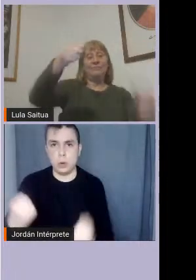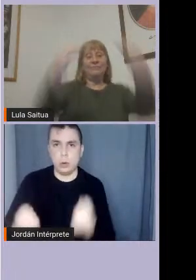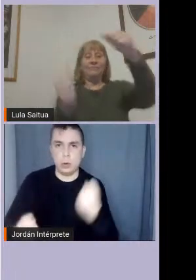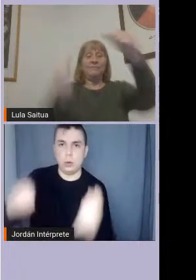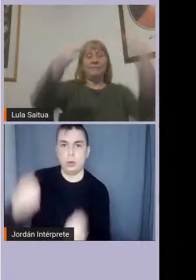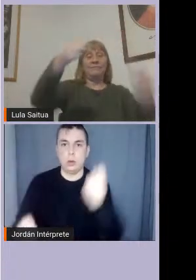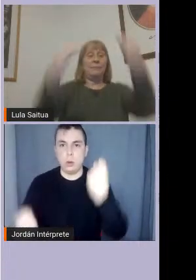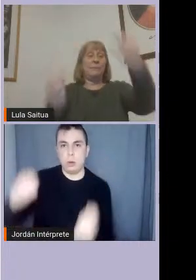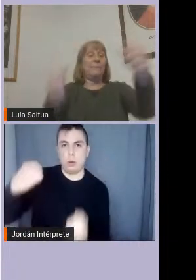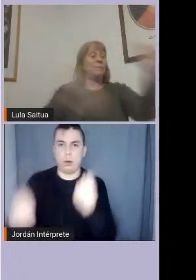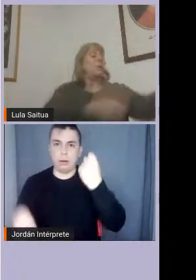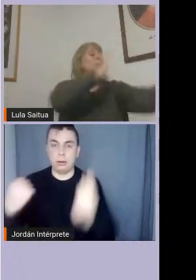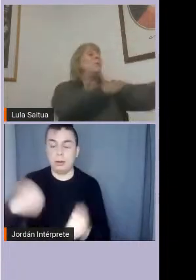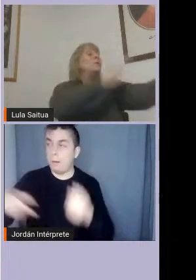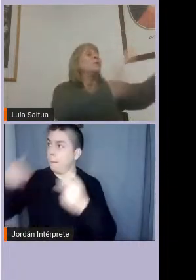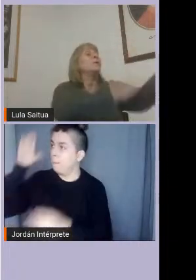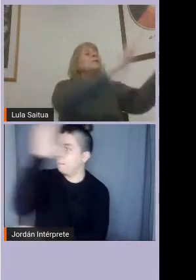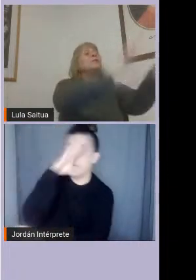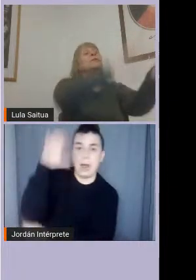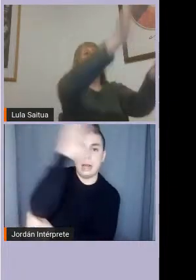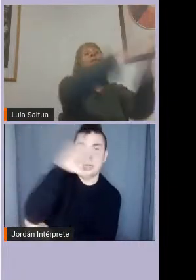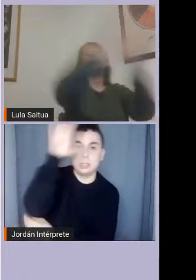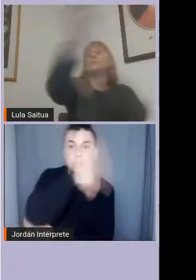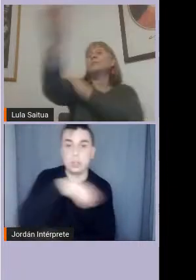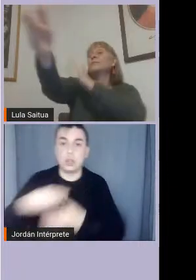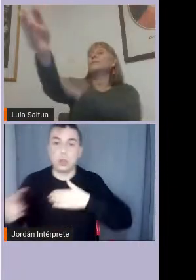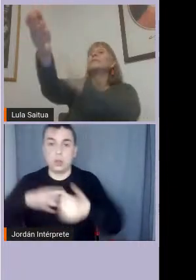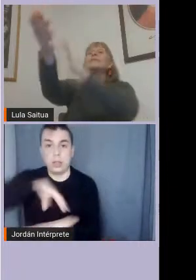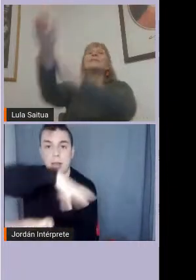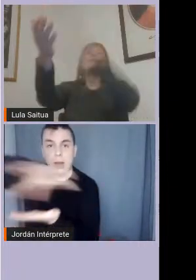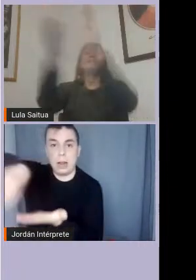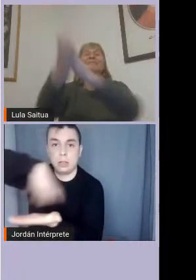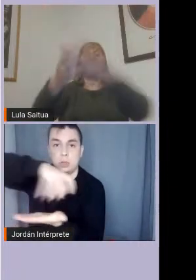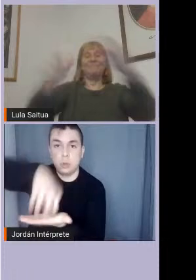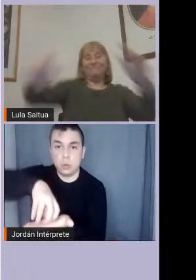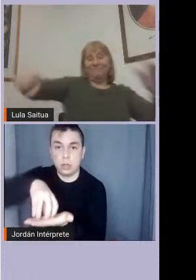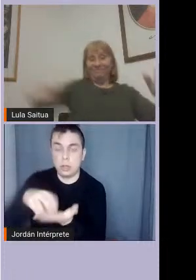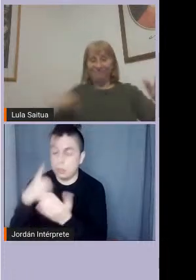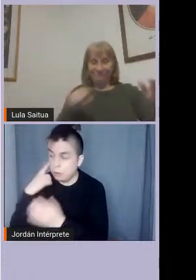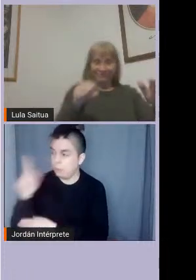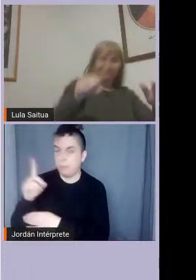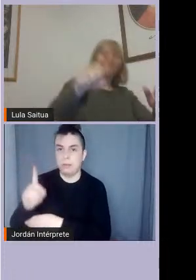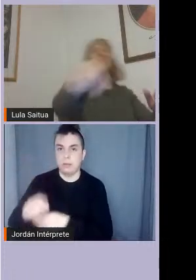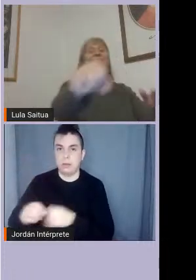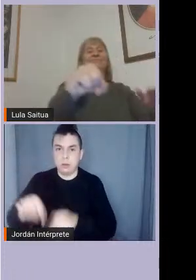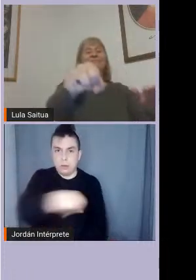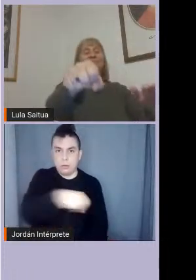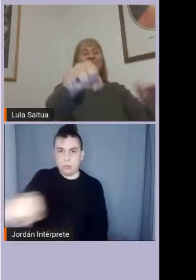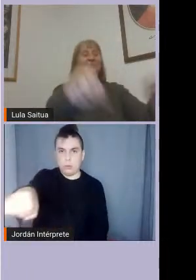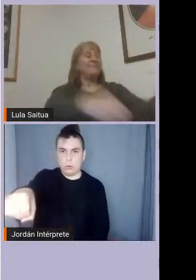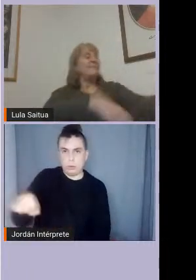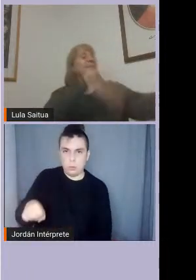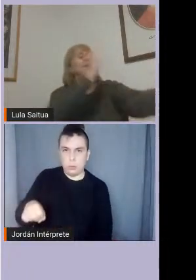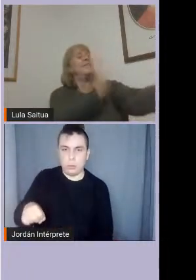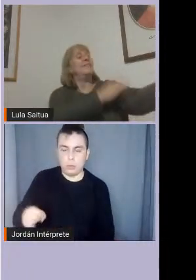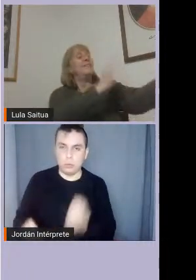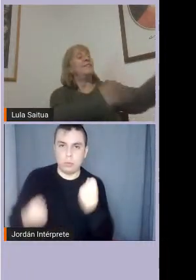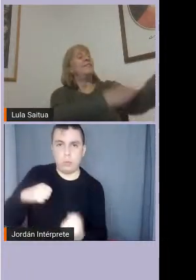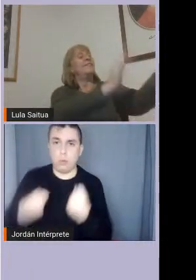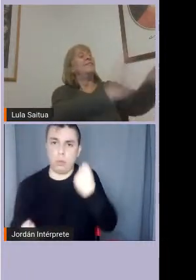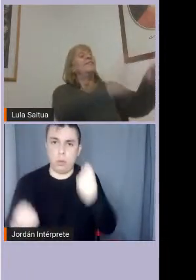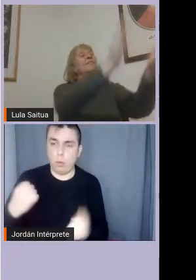voy a pasear por las calles de mi ciudad. Engancho en primera,